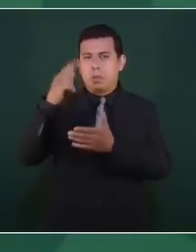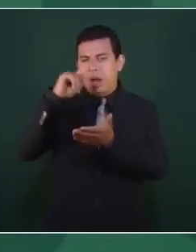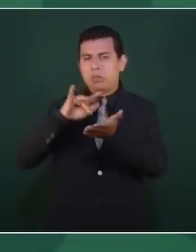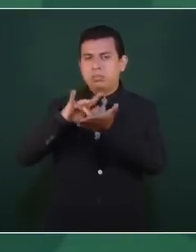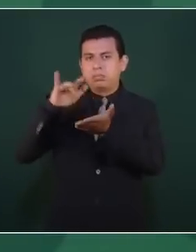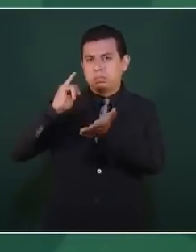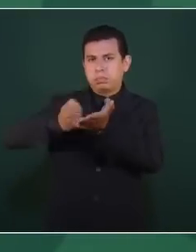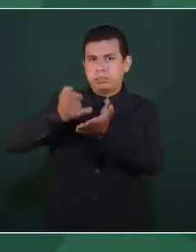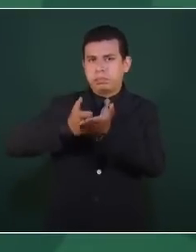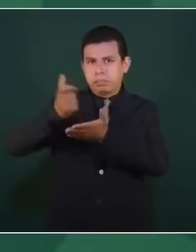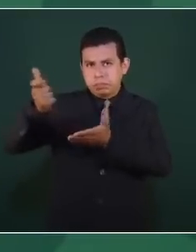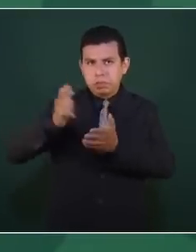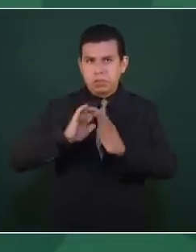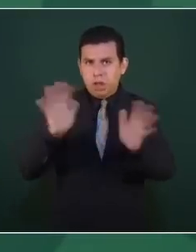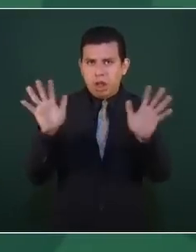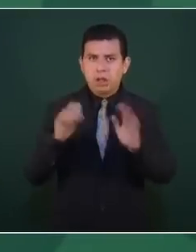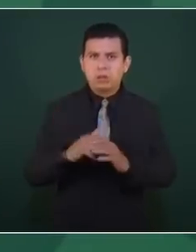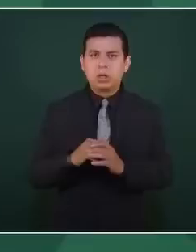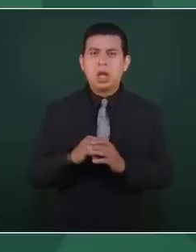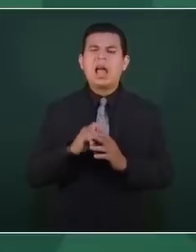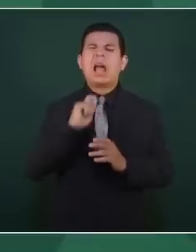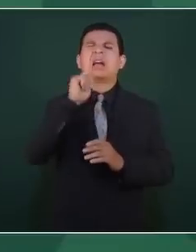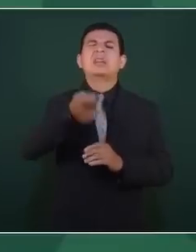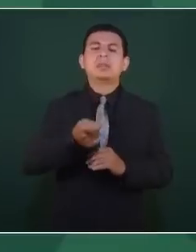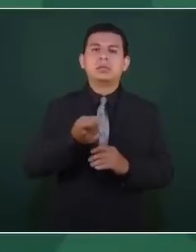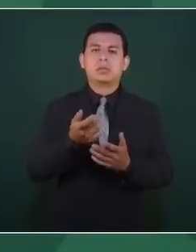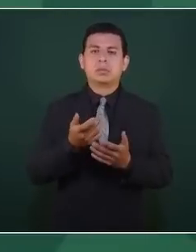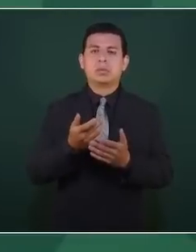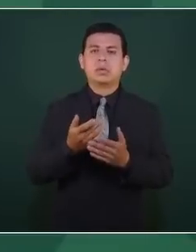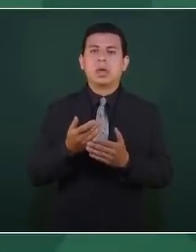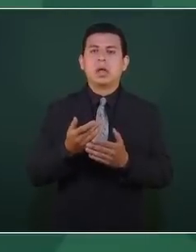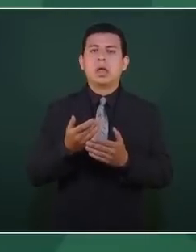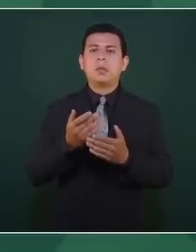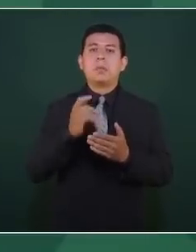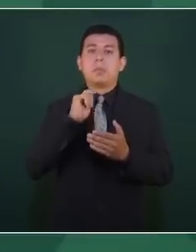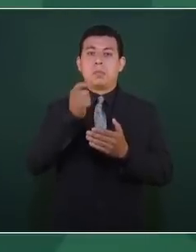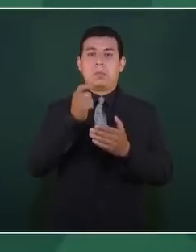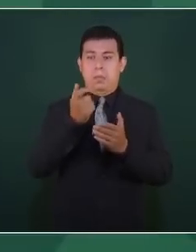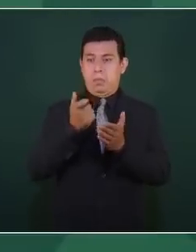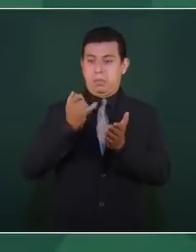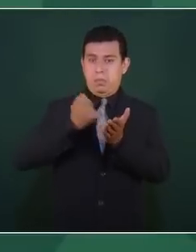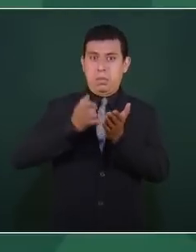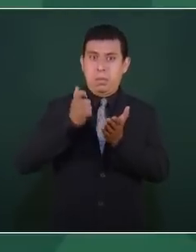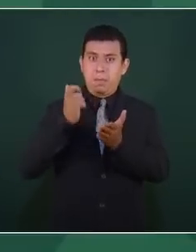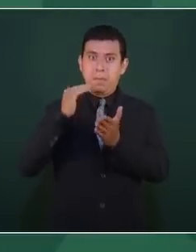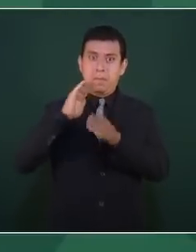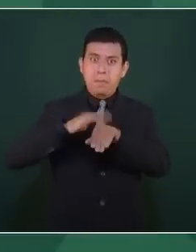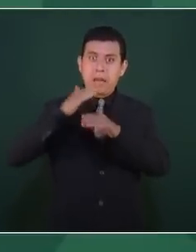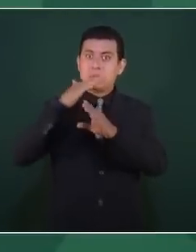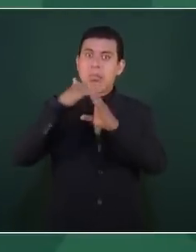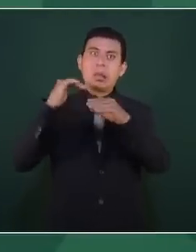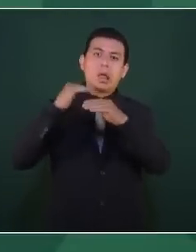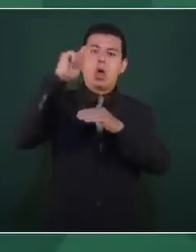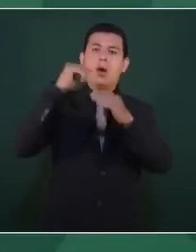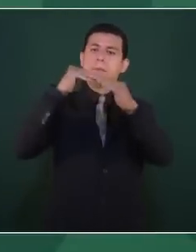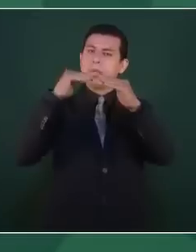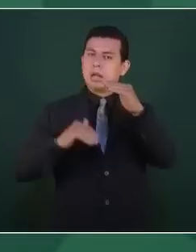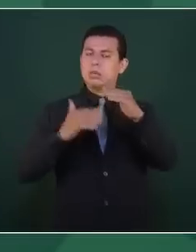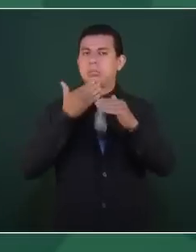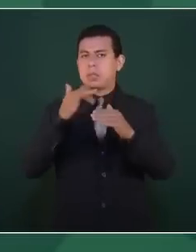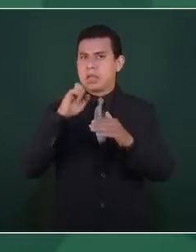56.15%, quiere decir que se estará pagando menos de la mitad del IEPS en este caso, y